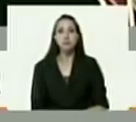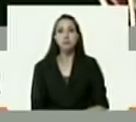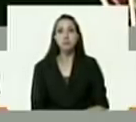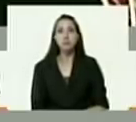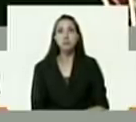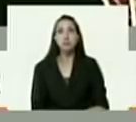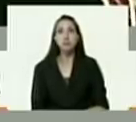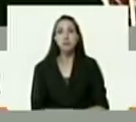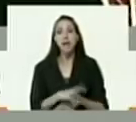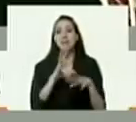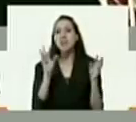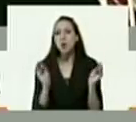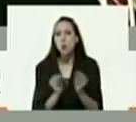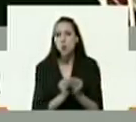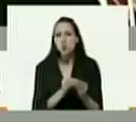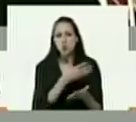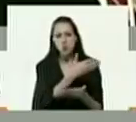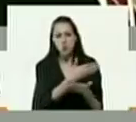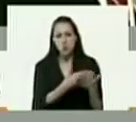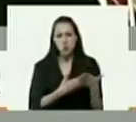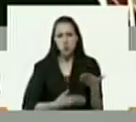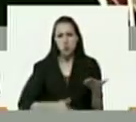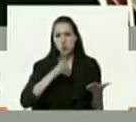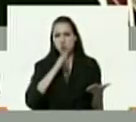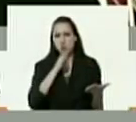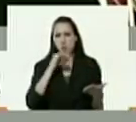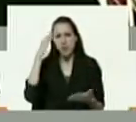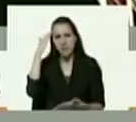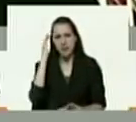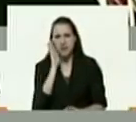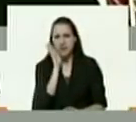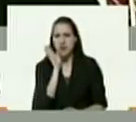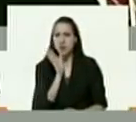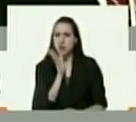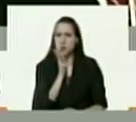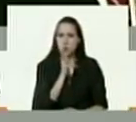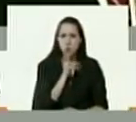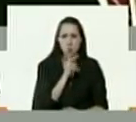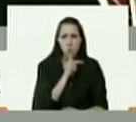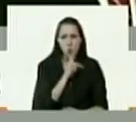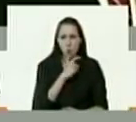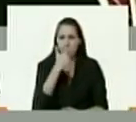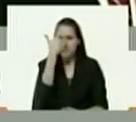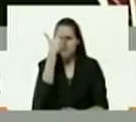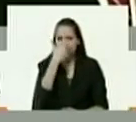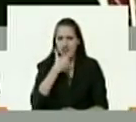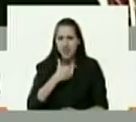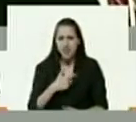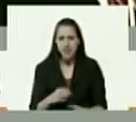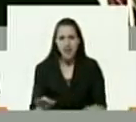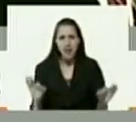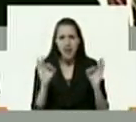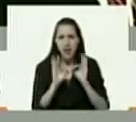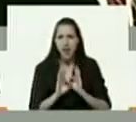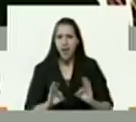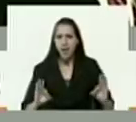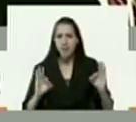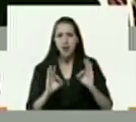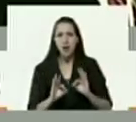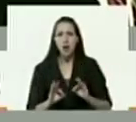esas conclusiones del informe de la señora Bachelet, de nuevo, no tienen ningún tipo de rigor. Usted no puede decir